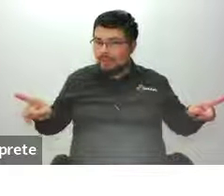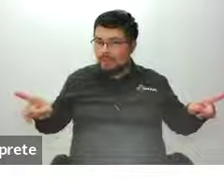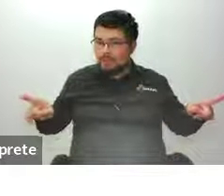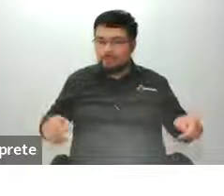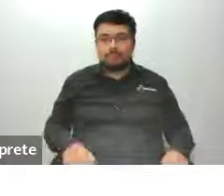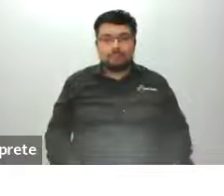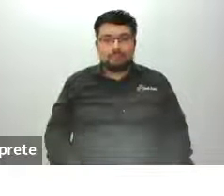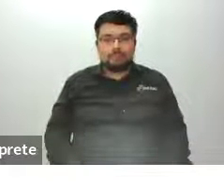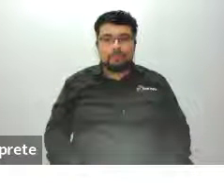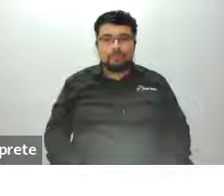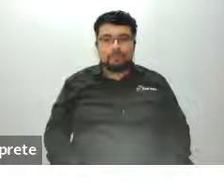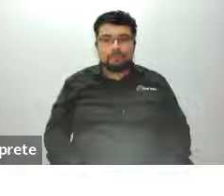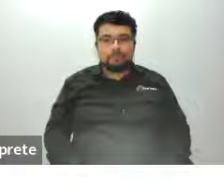distintas.